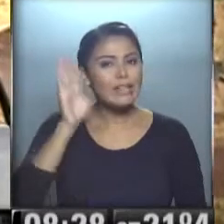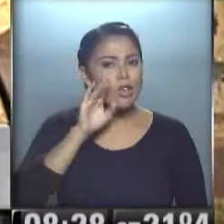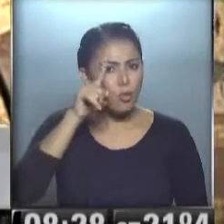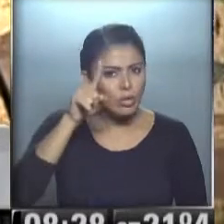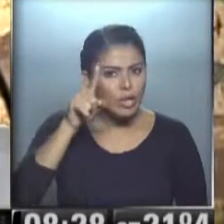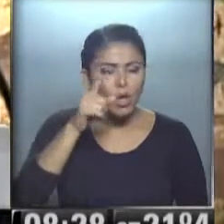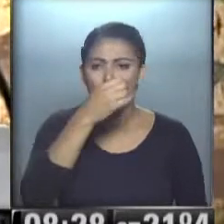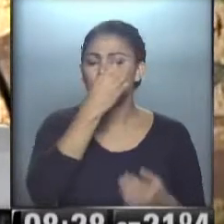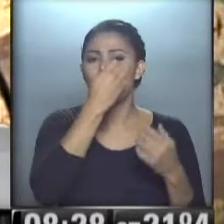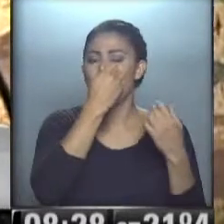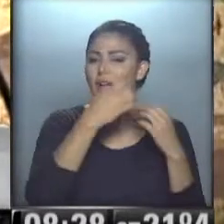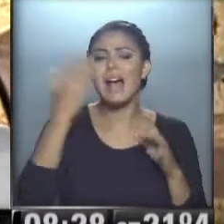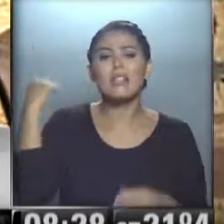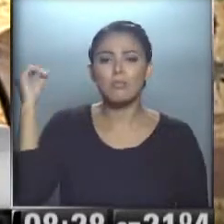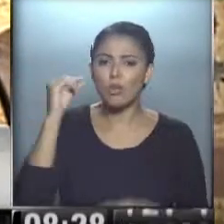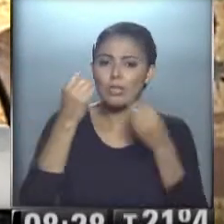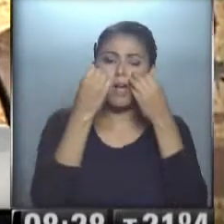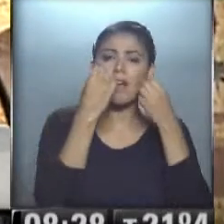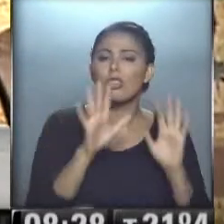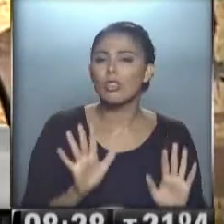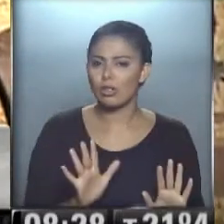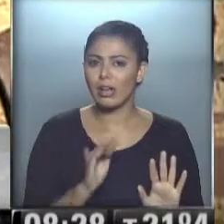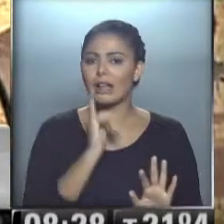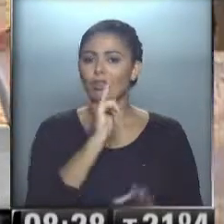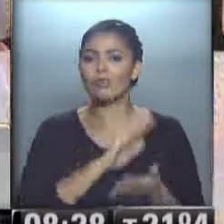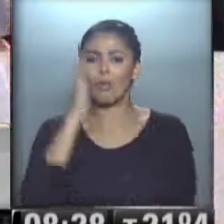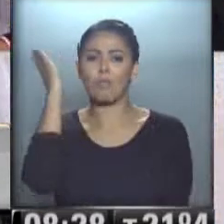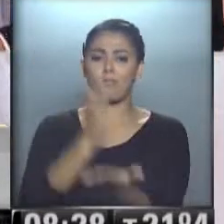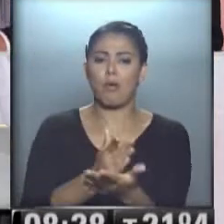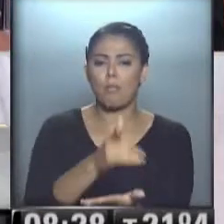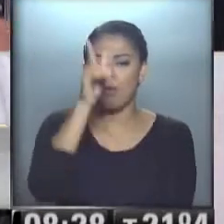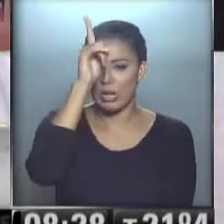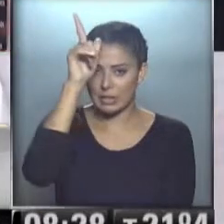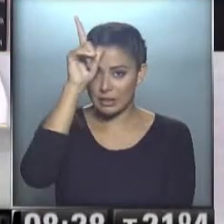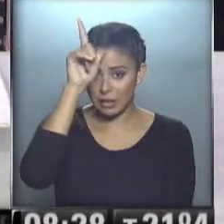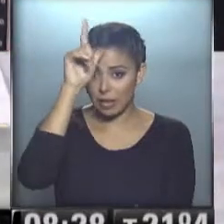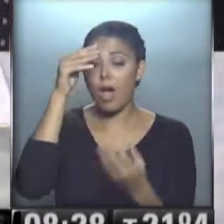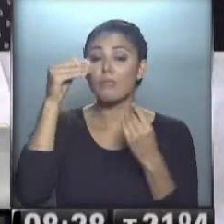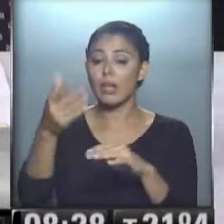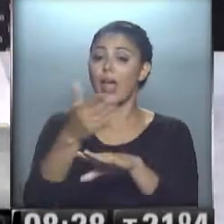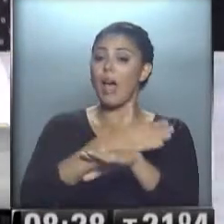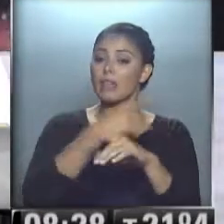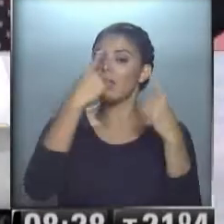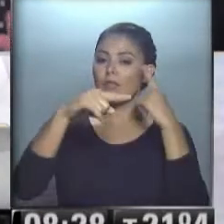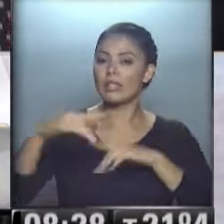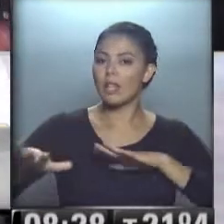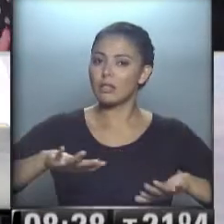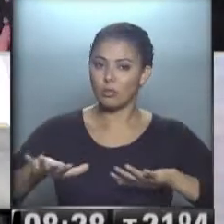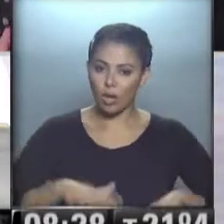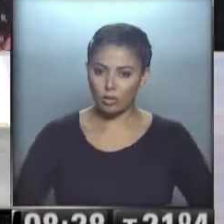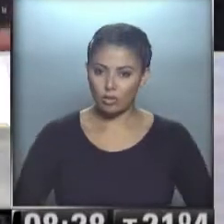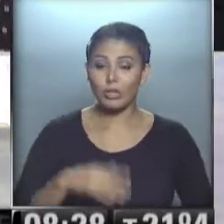se abandonó no hace mucho la teoría está de la mano dura policial justamente después de que se conocieron varios hechos